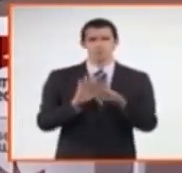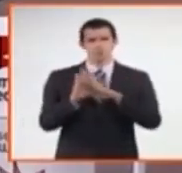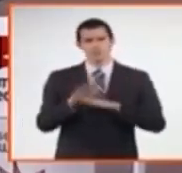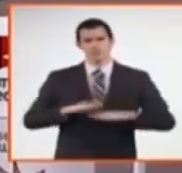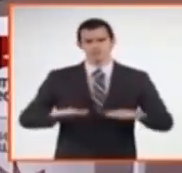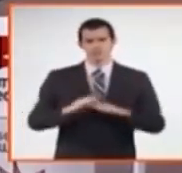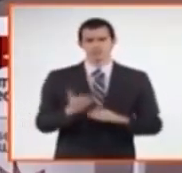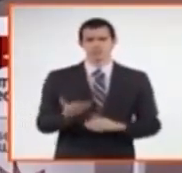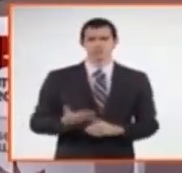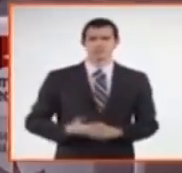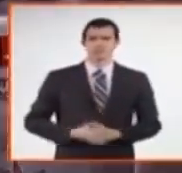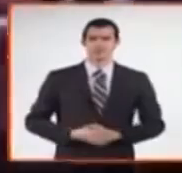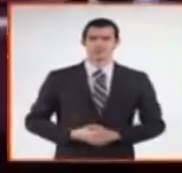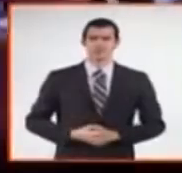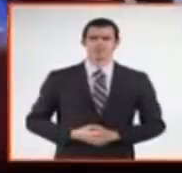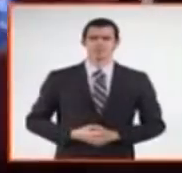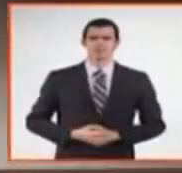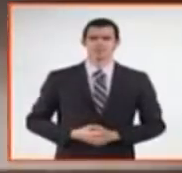nuestras mesas redondas